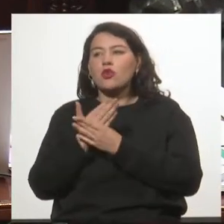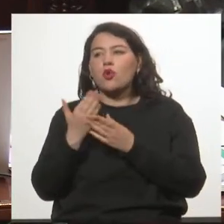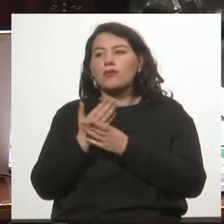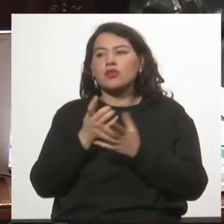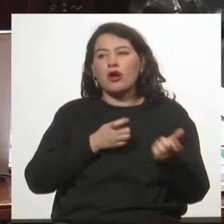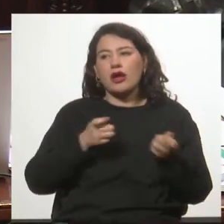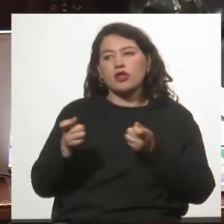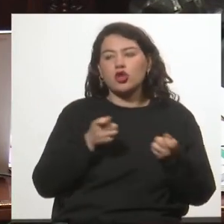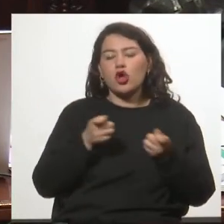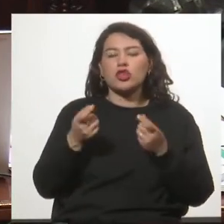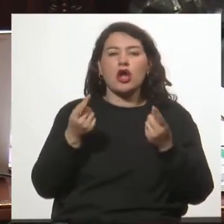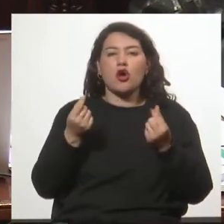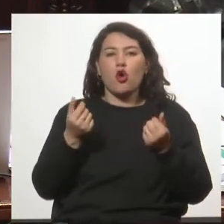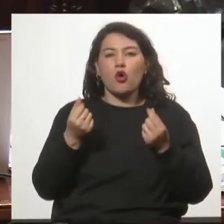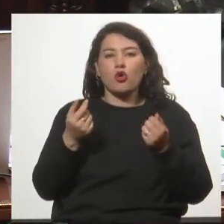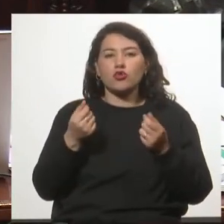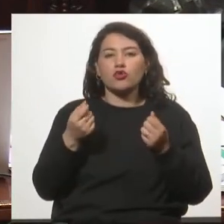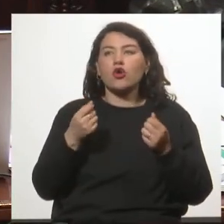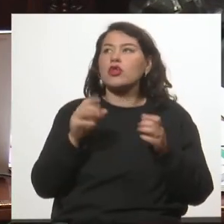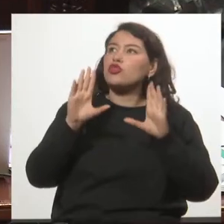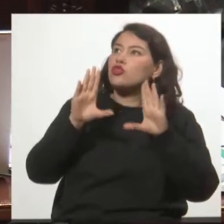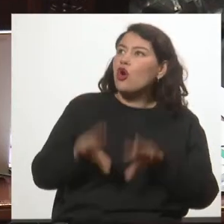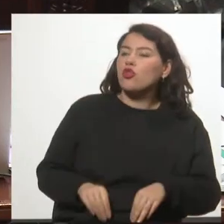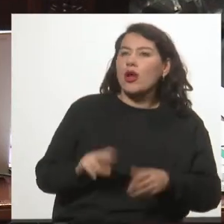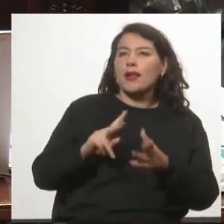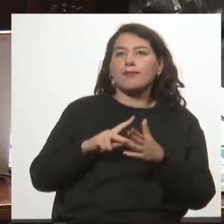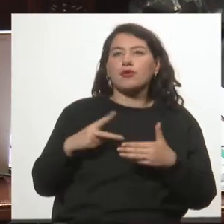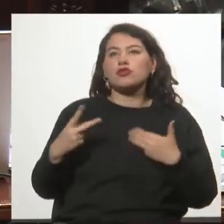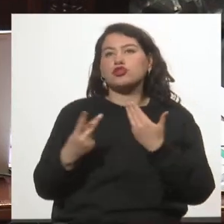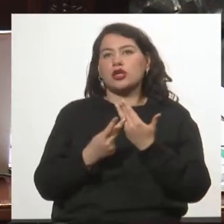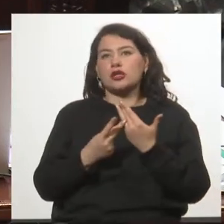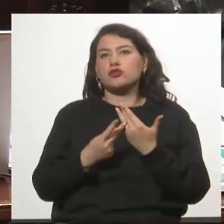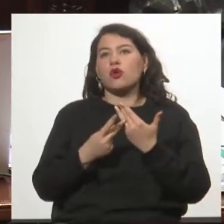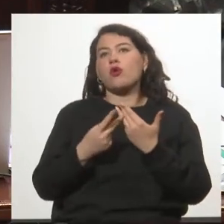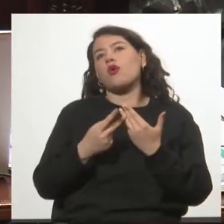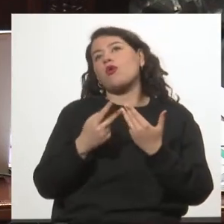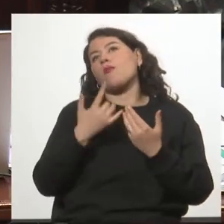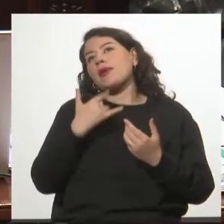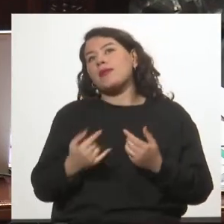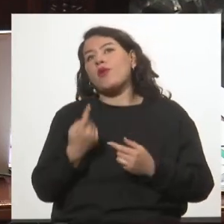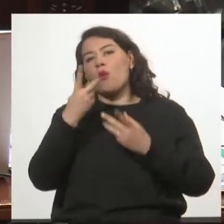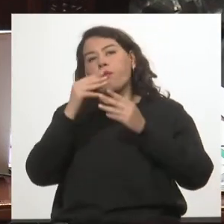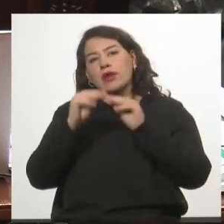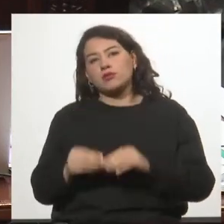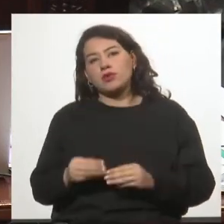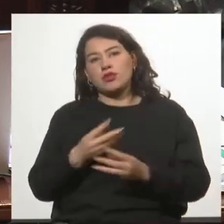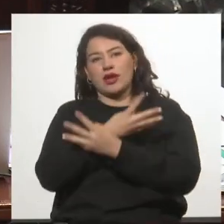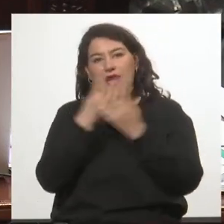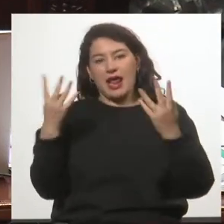gestión de costos de todo el proyecto como ser un presupuesto general